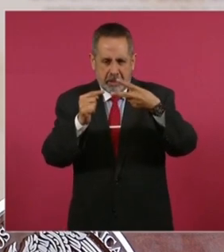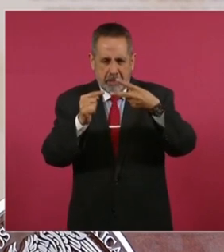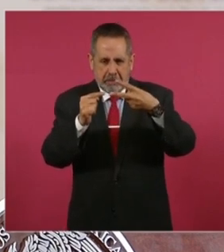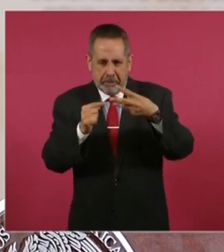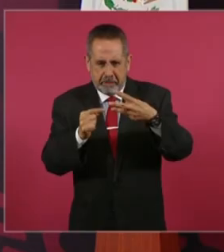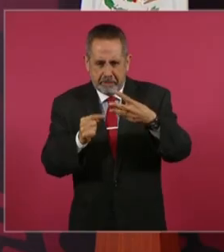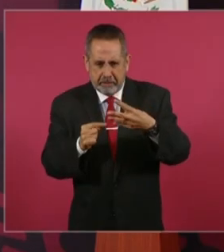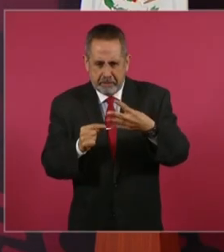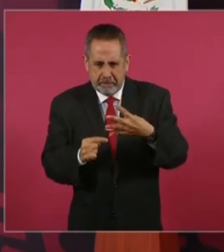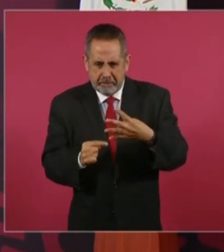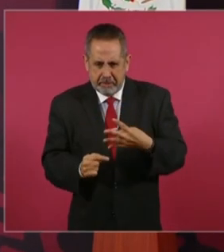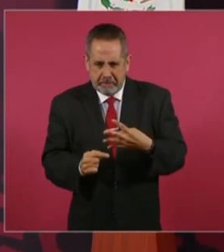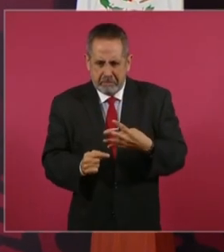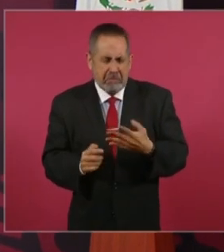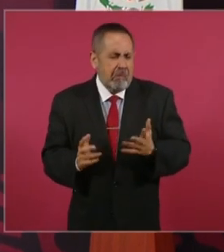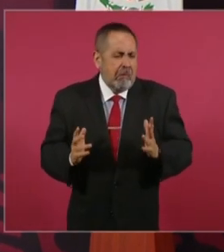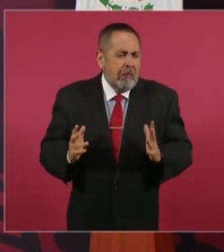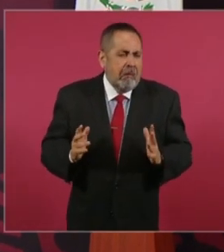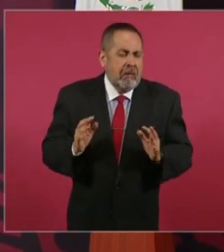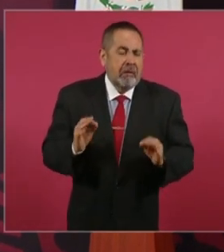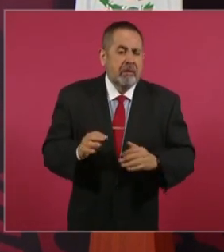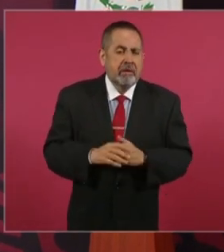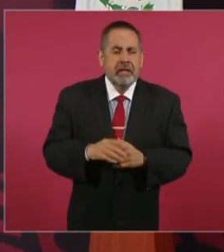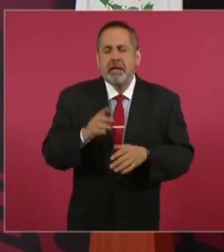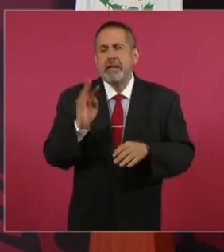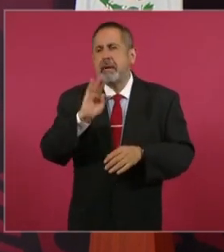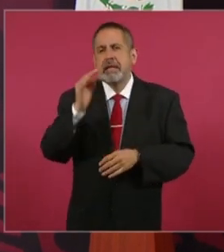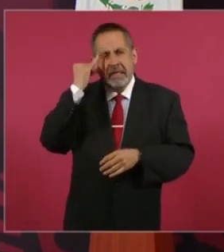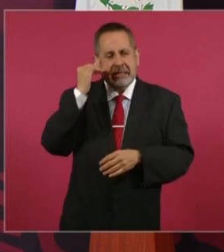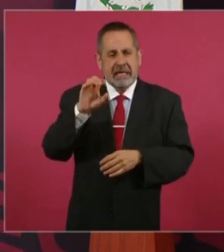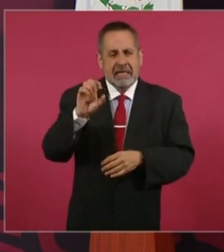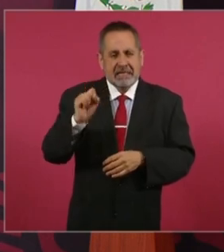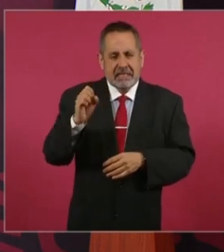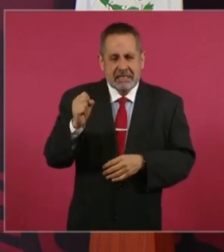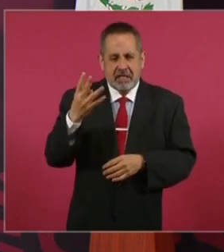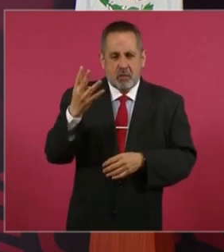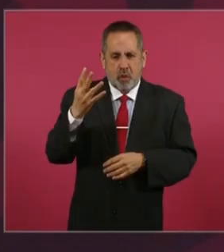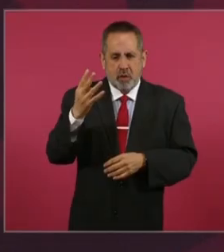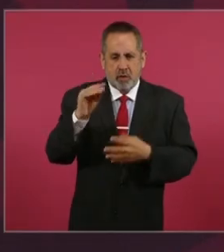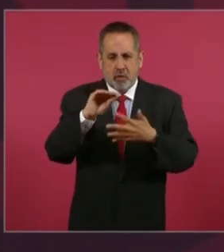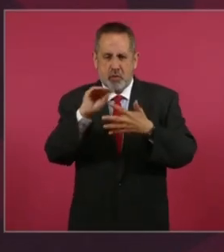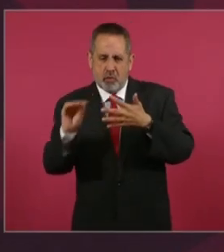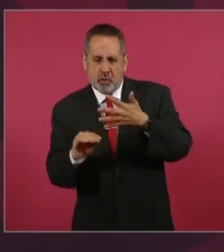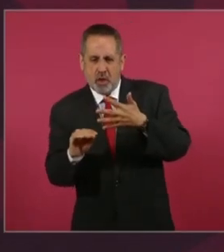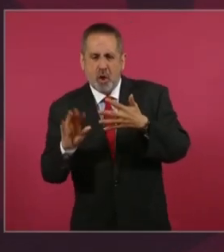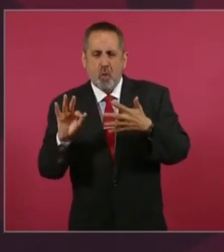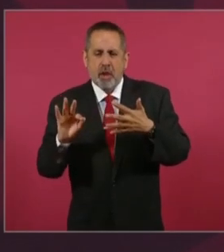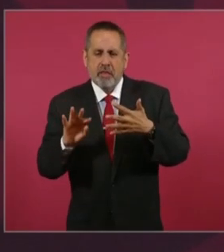entonces de 64 a 44